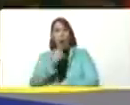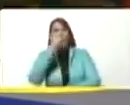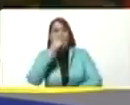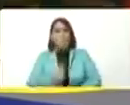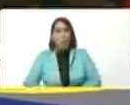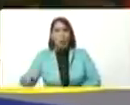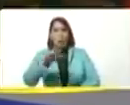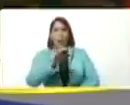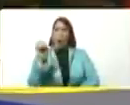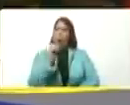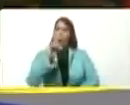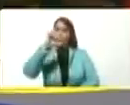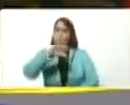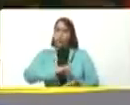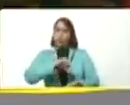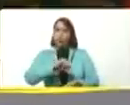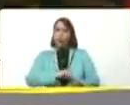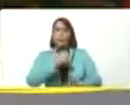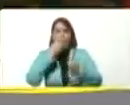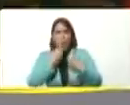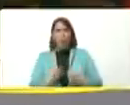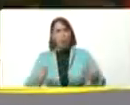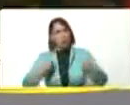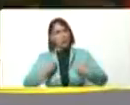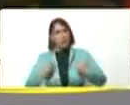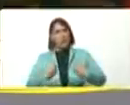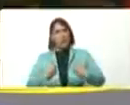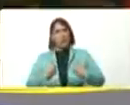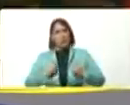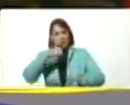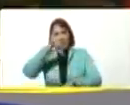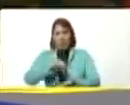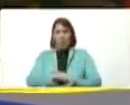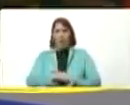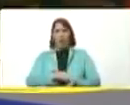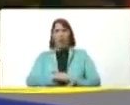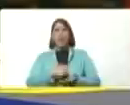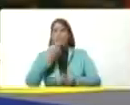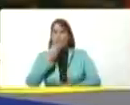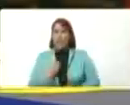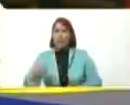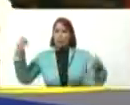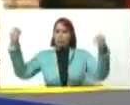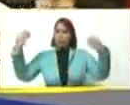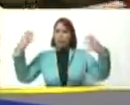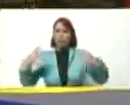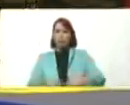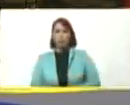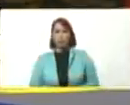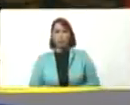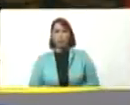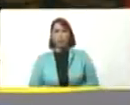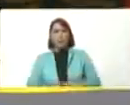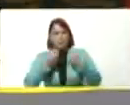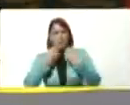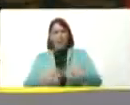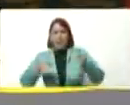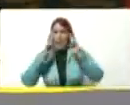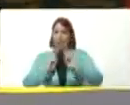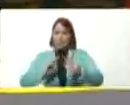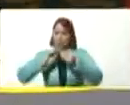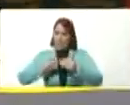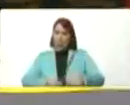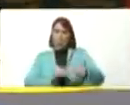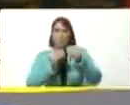pueblo, en una ciudad. Qué bueno es vivir en una ciudad bien iluminada, bien limpiecita, bien